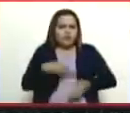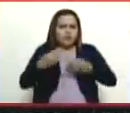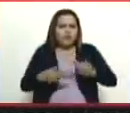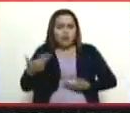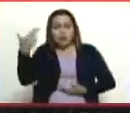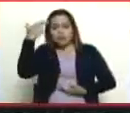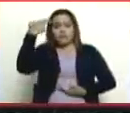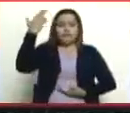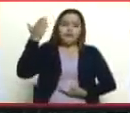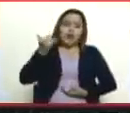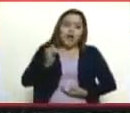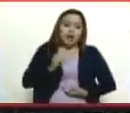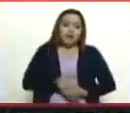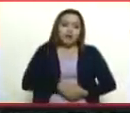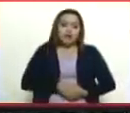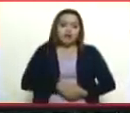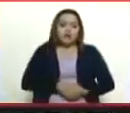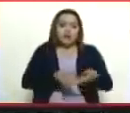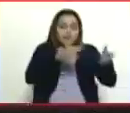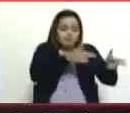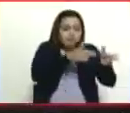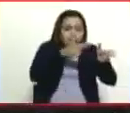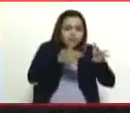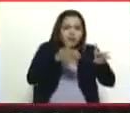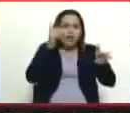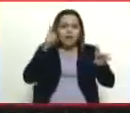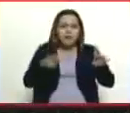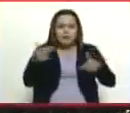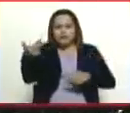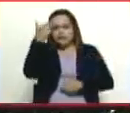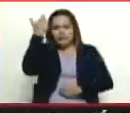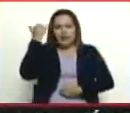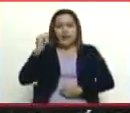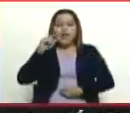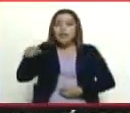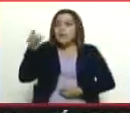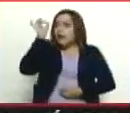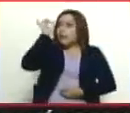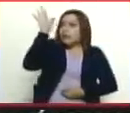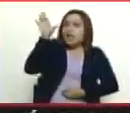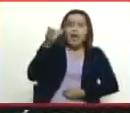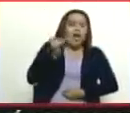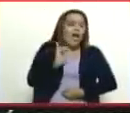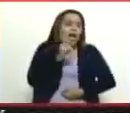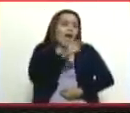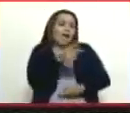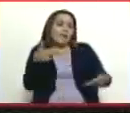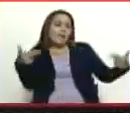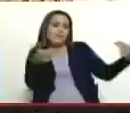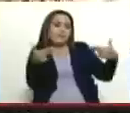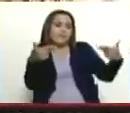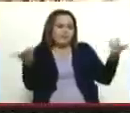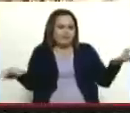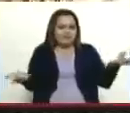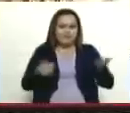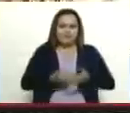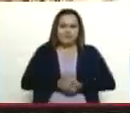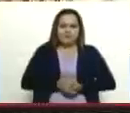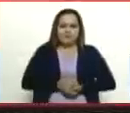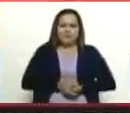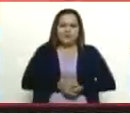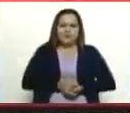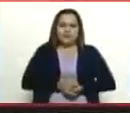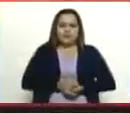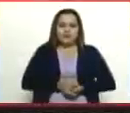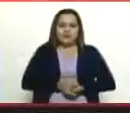gracia, asesinados, fusilados, y después inventaron que había sido un enfrentamiento. Es que los falsos